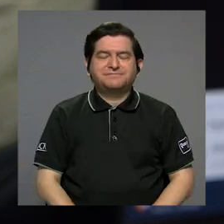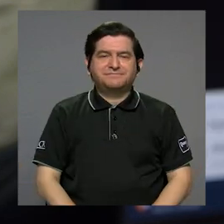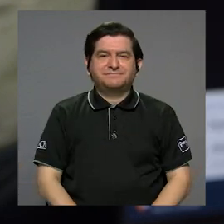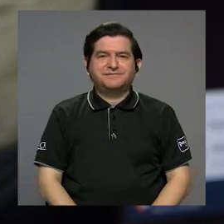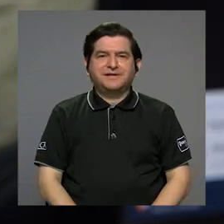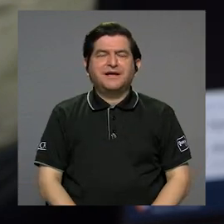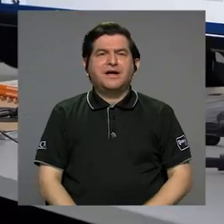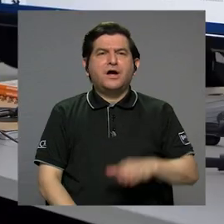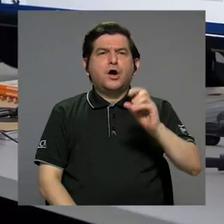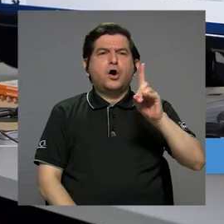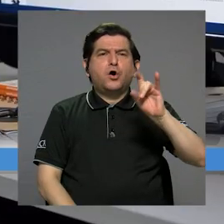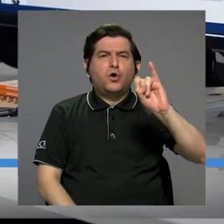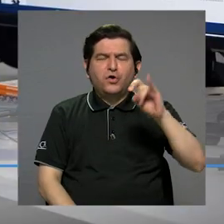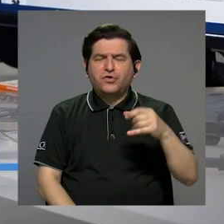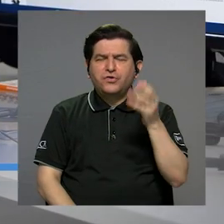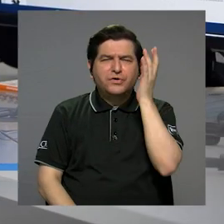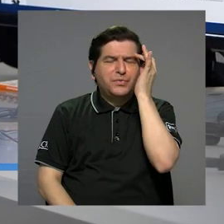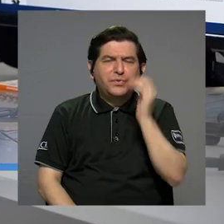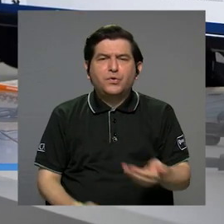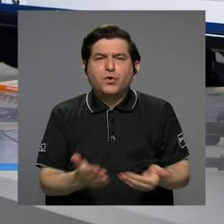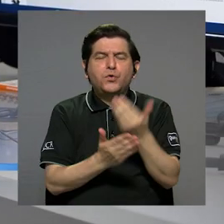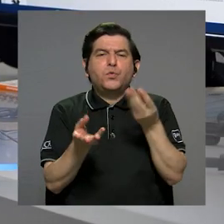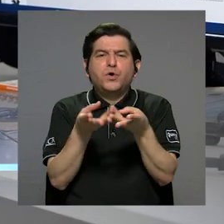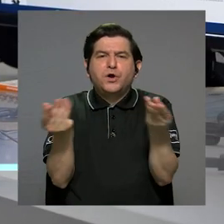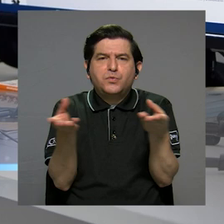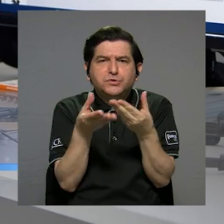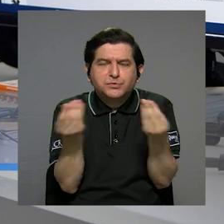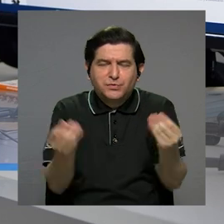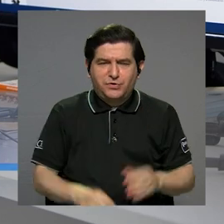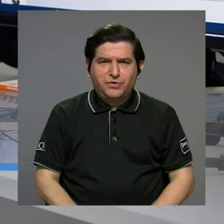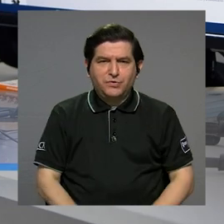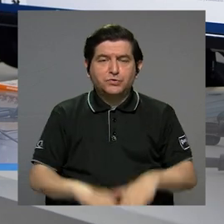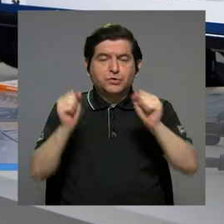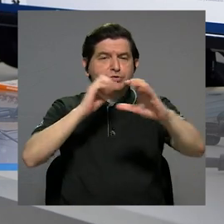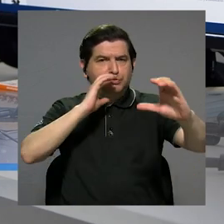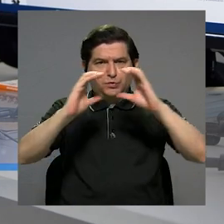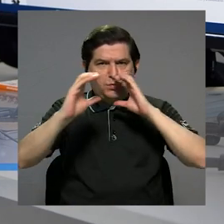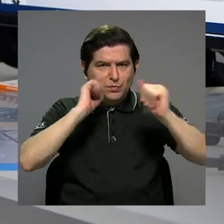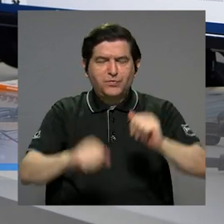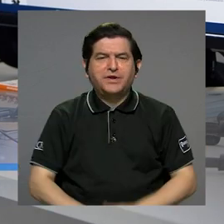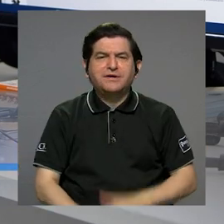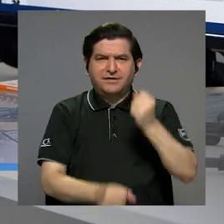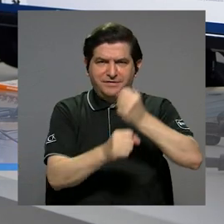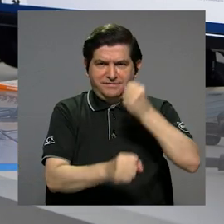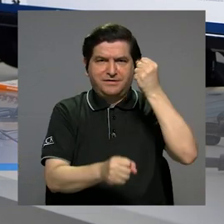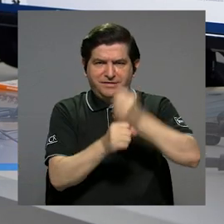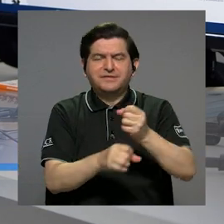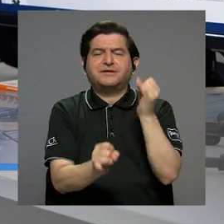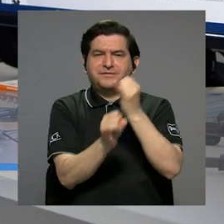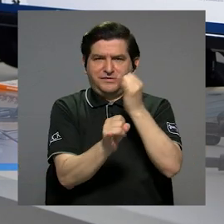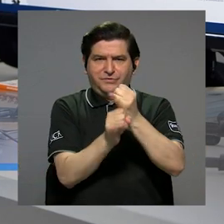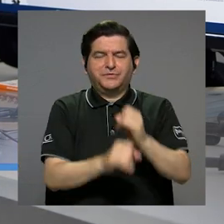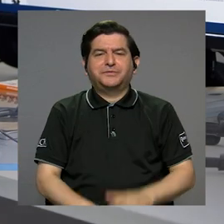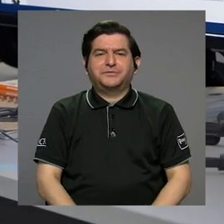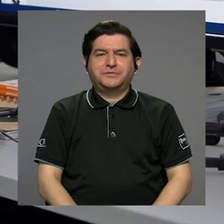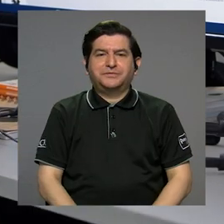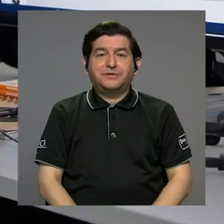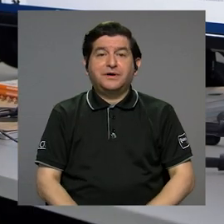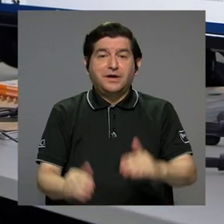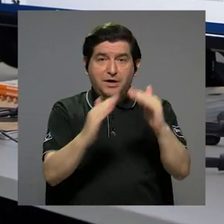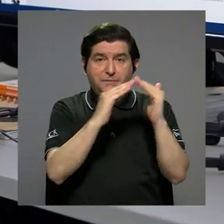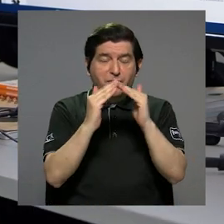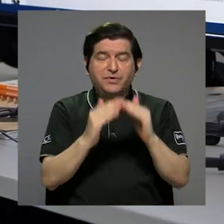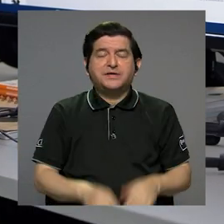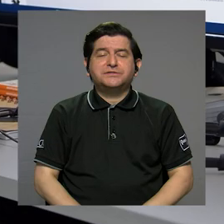ODI siempre se ha preocupado por encontrar nuevos productos para comunicar el quehacer de la institución a un